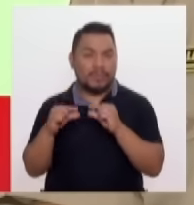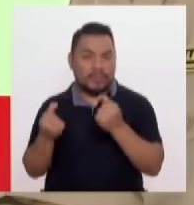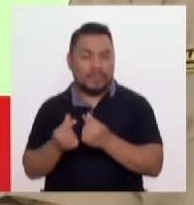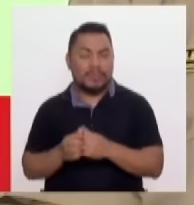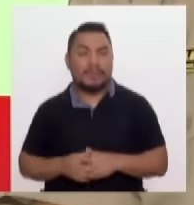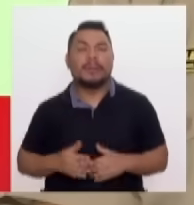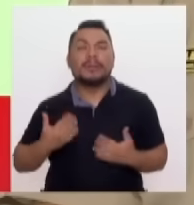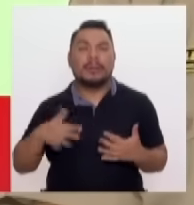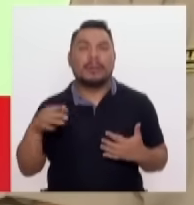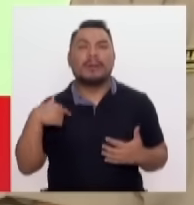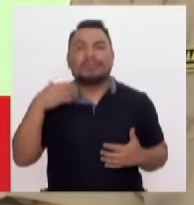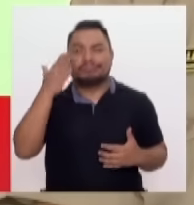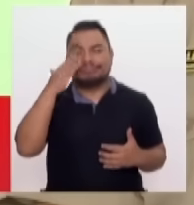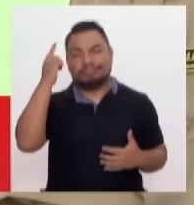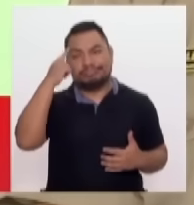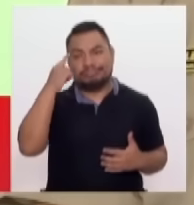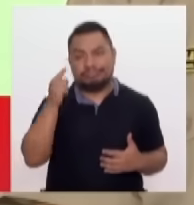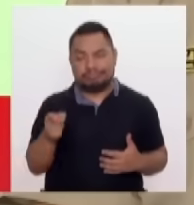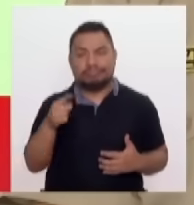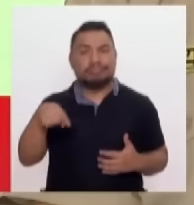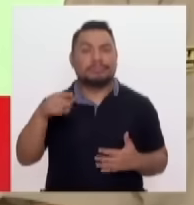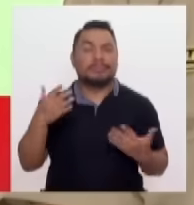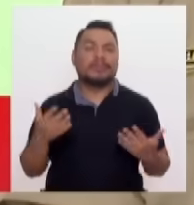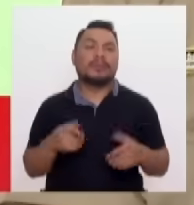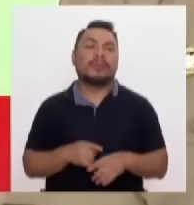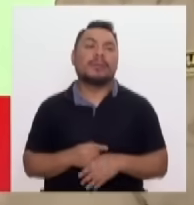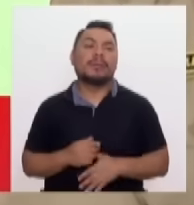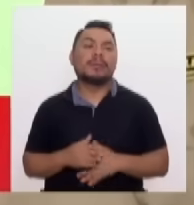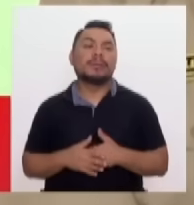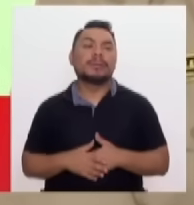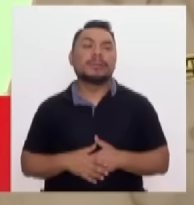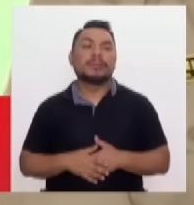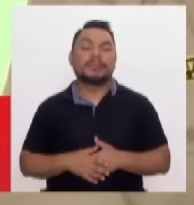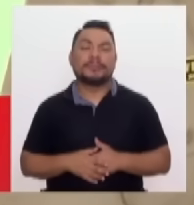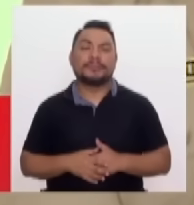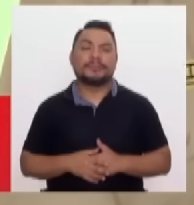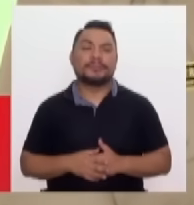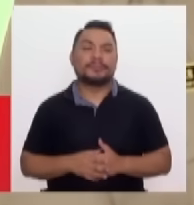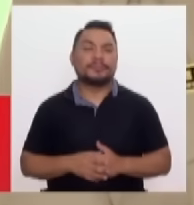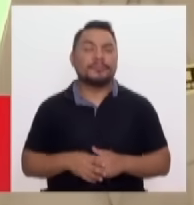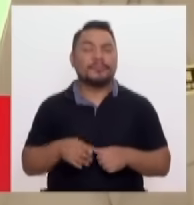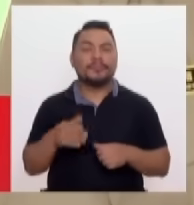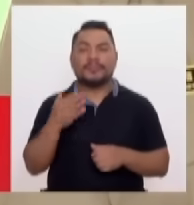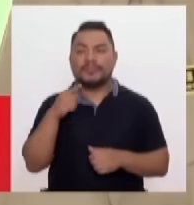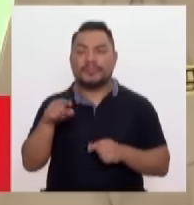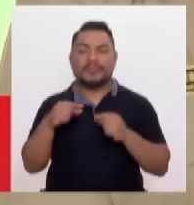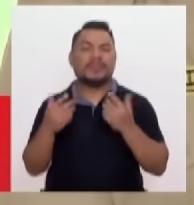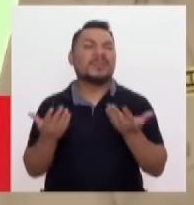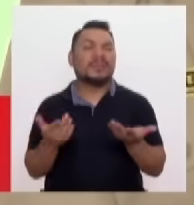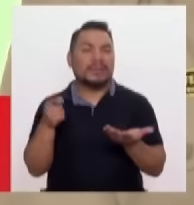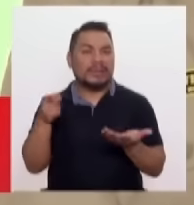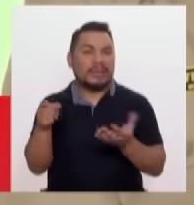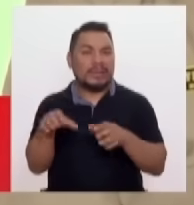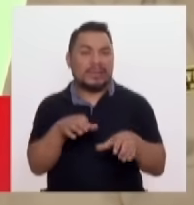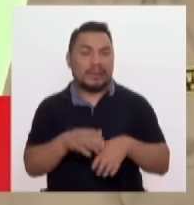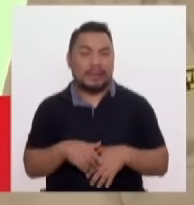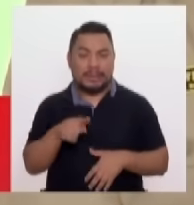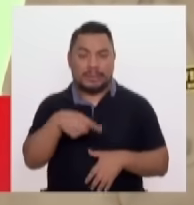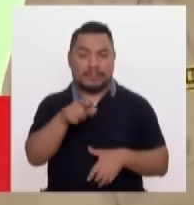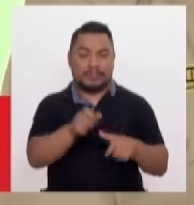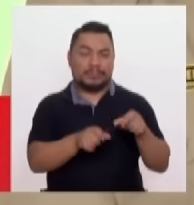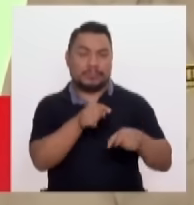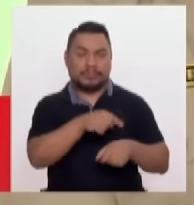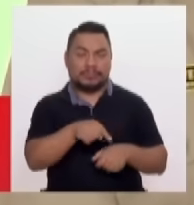tenía conocimiento que la motivación que conllevó a estas mentes criminales irrecuperables era que estas